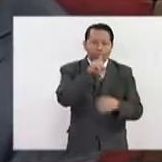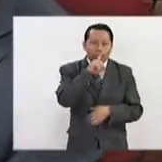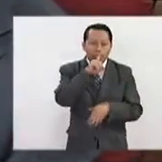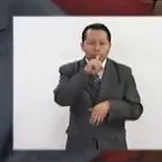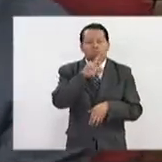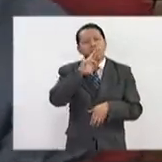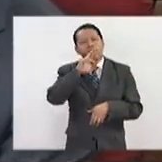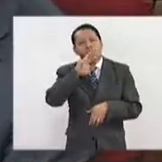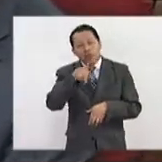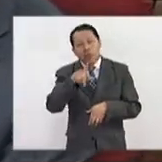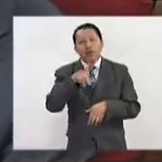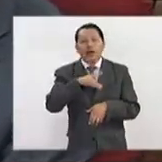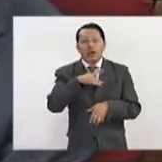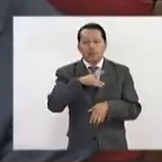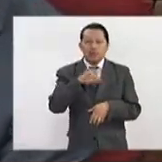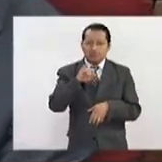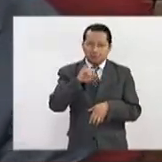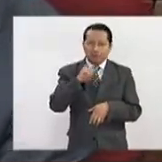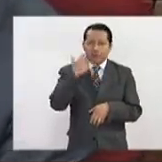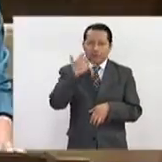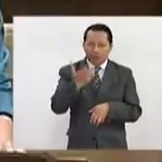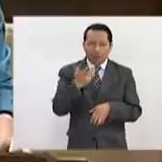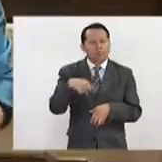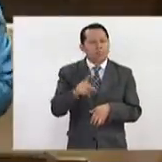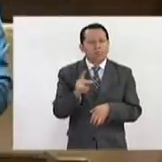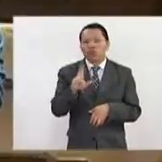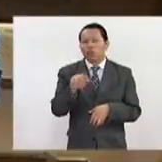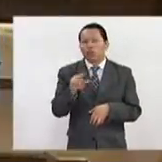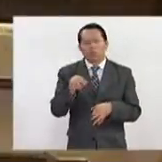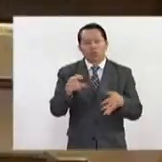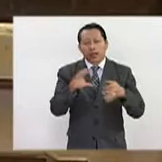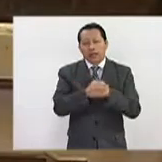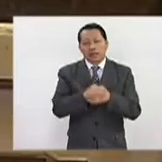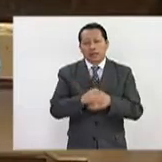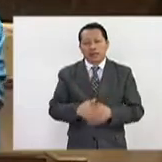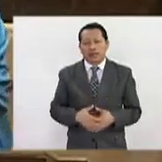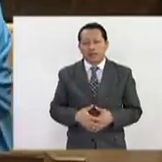están dispuestos a un frente común, pero no con una alianza.